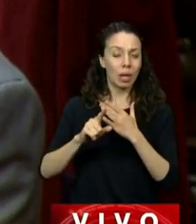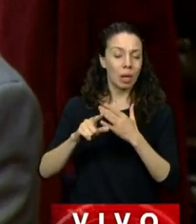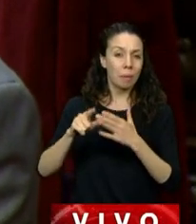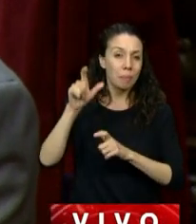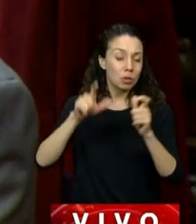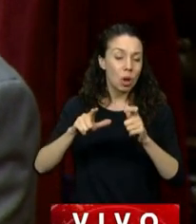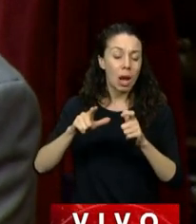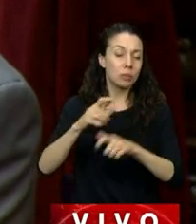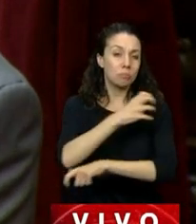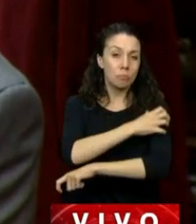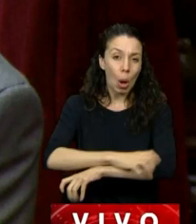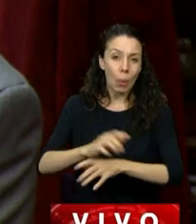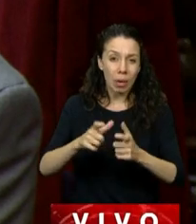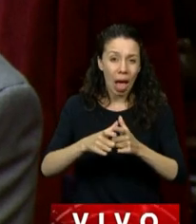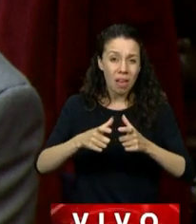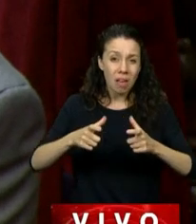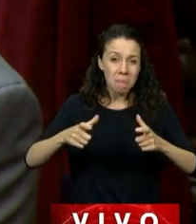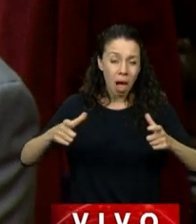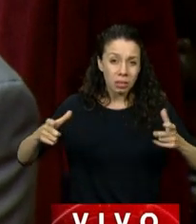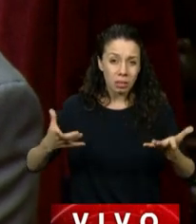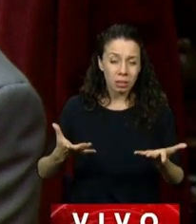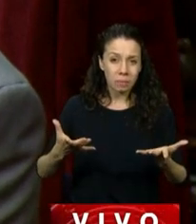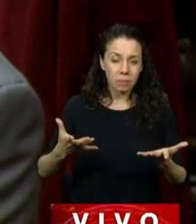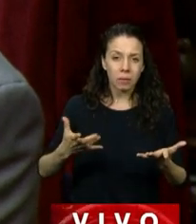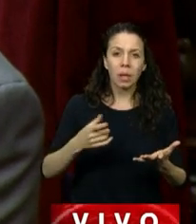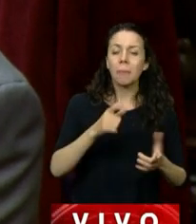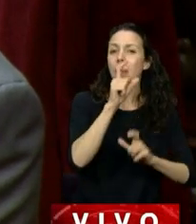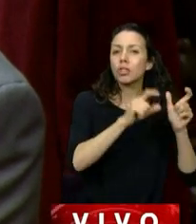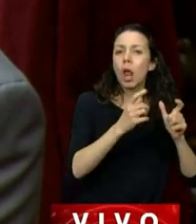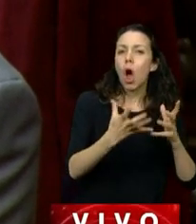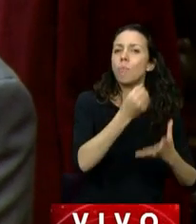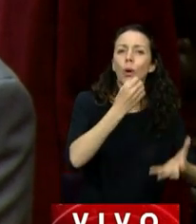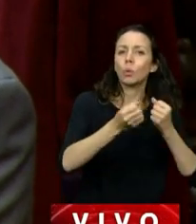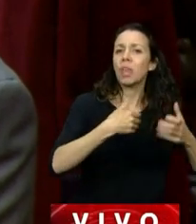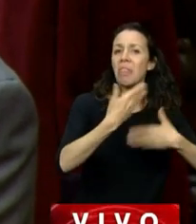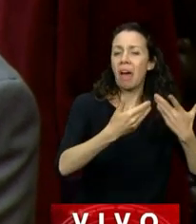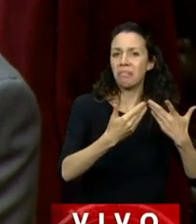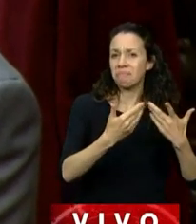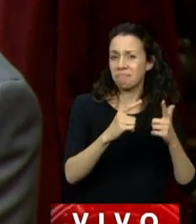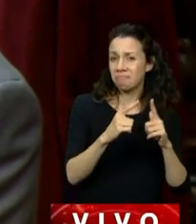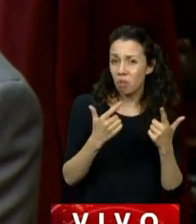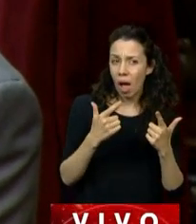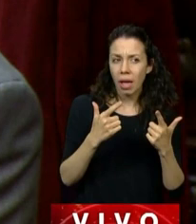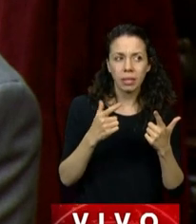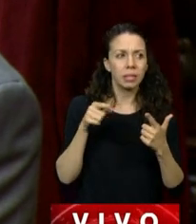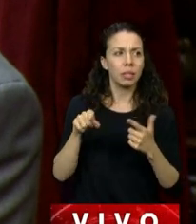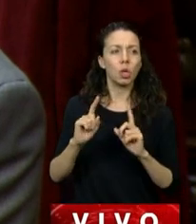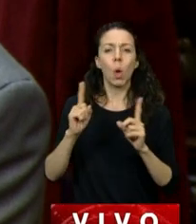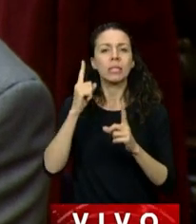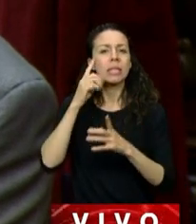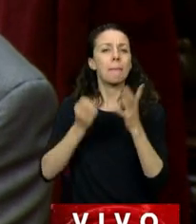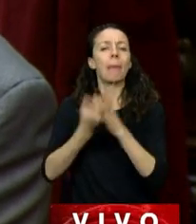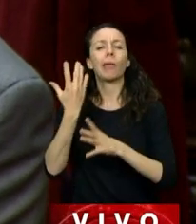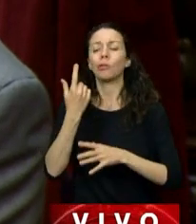pobreza, de la falta de oportunidad, entre otras cuestiones. Y no son un invento de